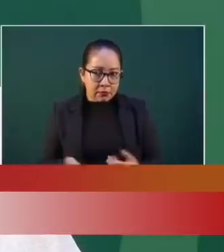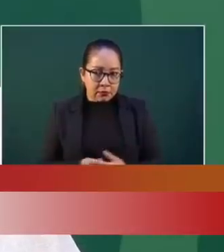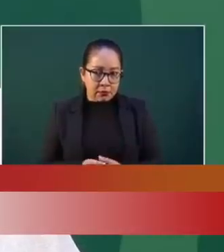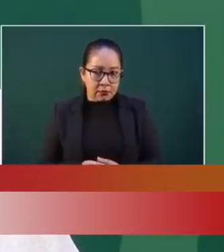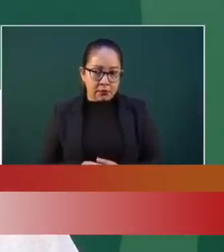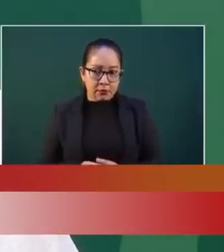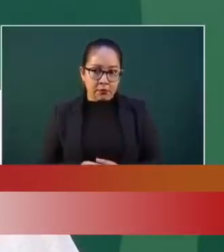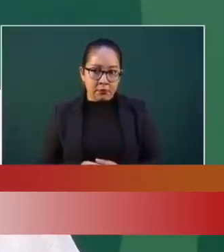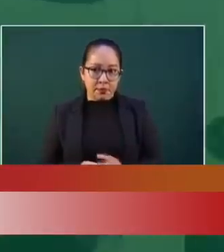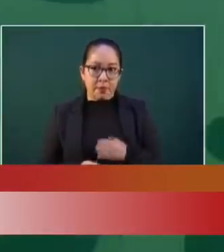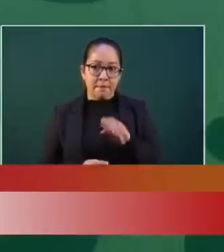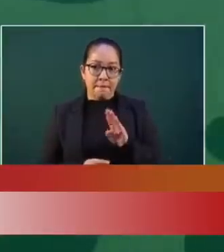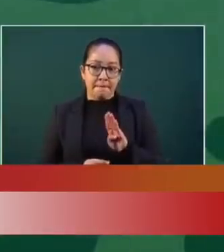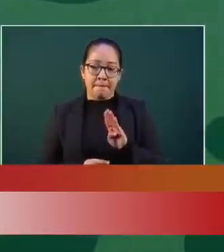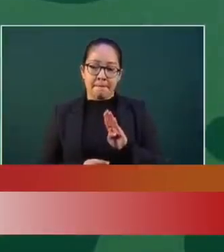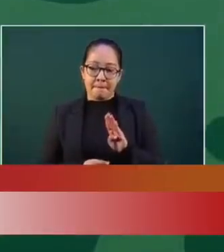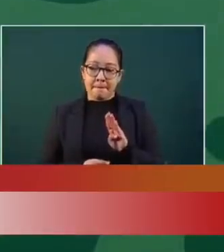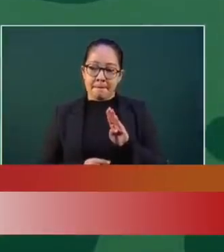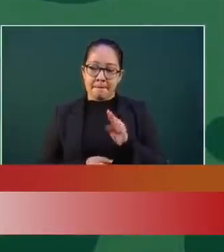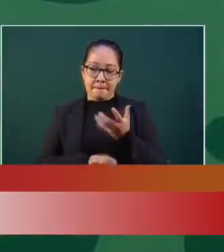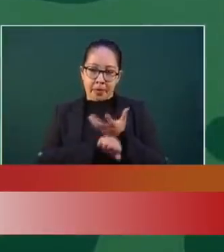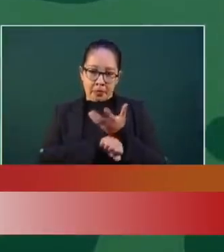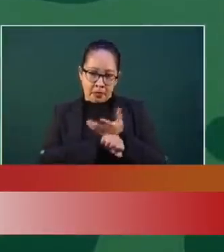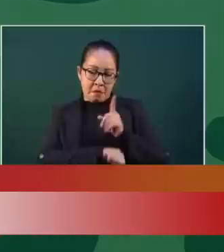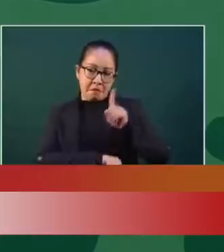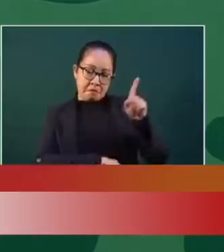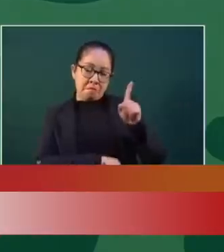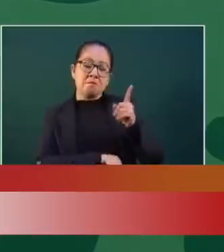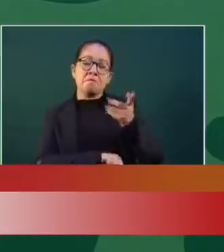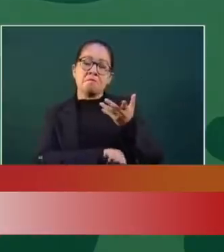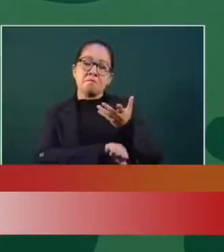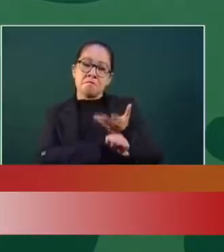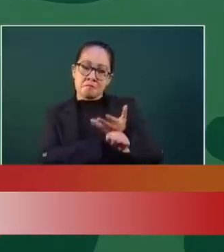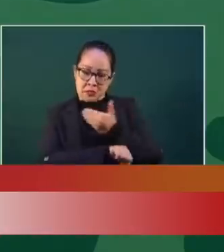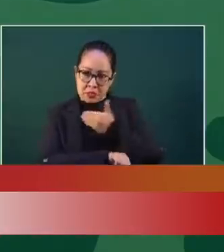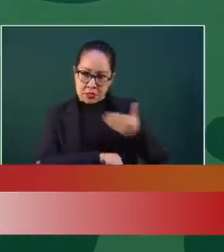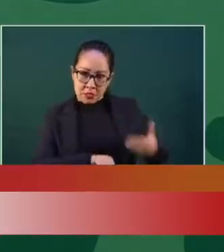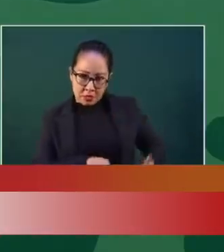al respecto es un llamado respetuoso